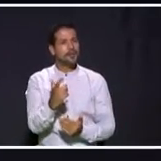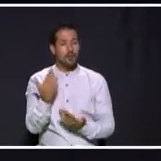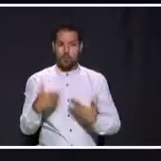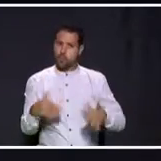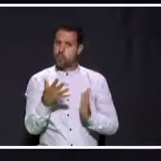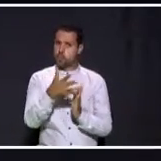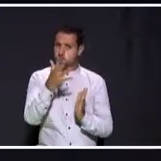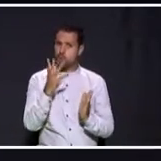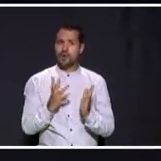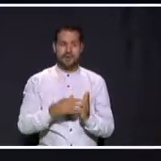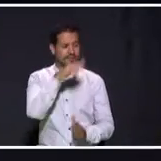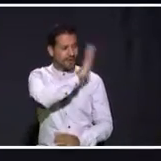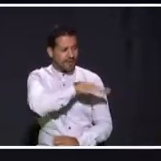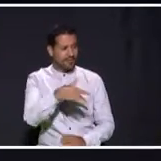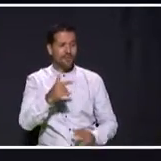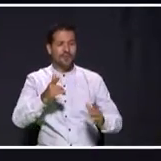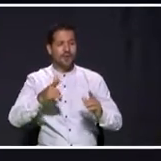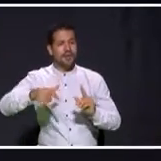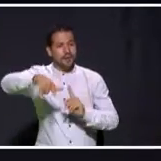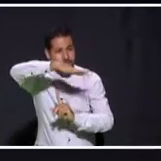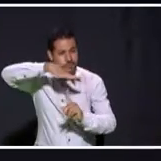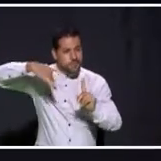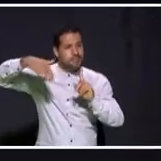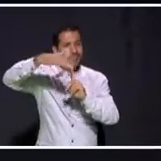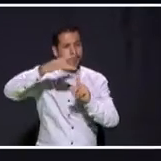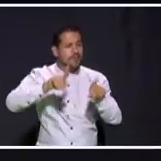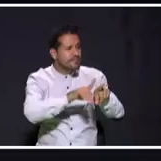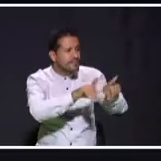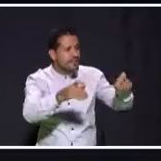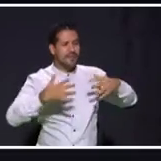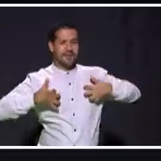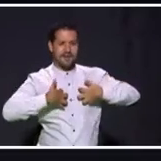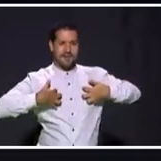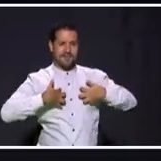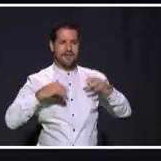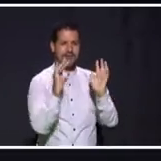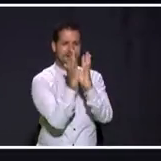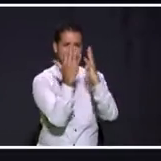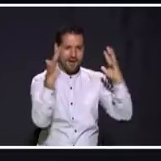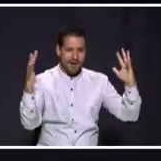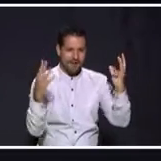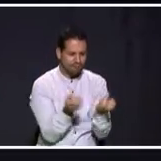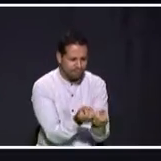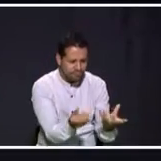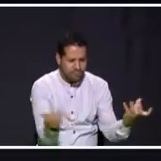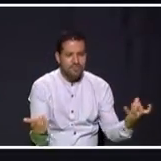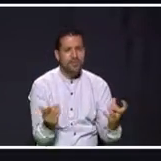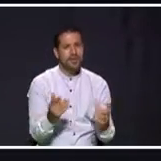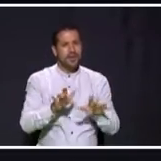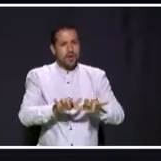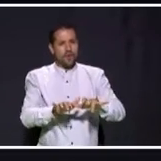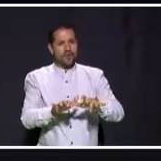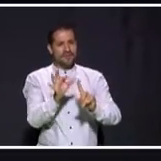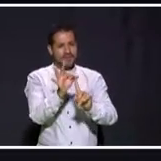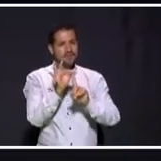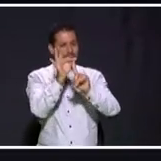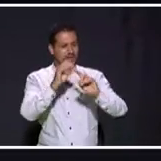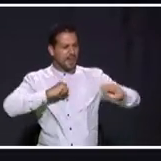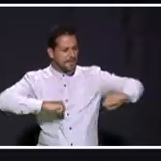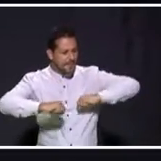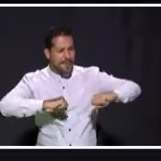en el medio ambiente y la biodiversidad allí vamos a trabajar vamos a tener una oficina especializada en el manejo y la gestión de las